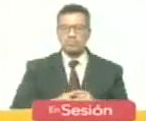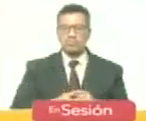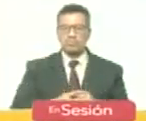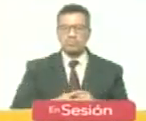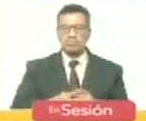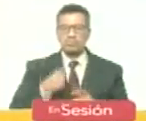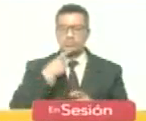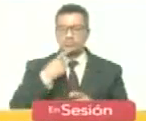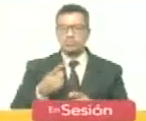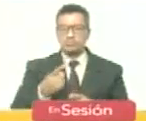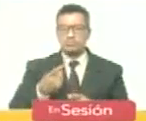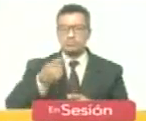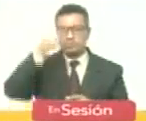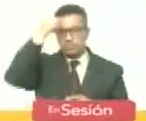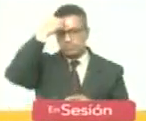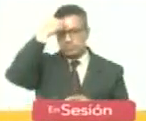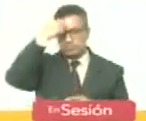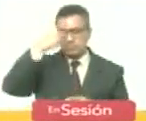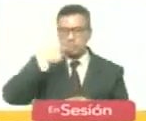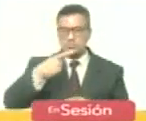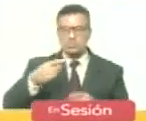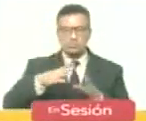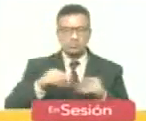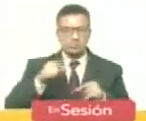rendía cuentas a Julio Borges